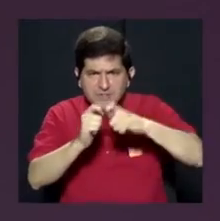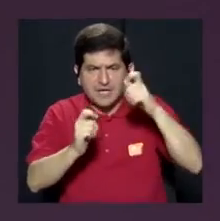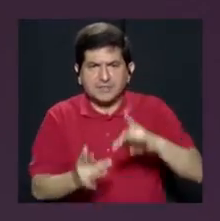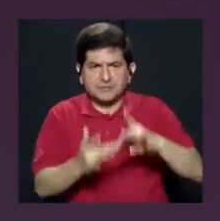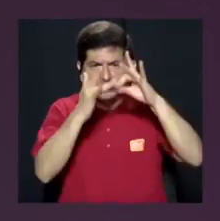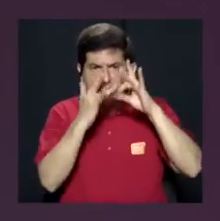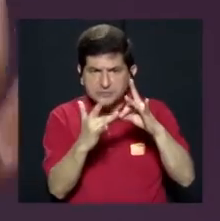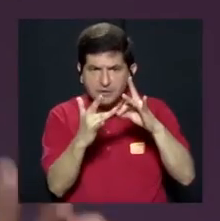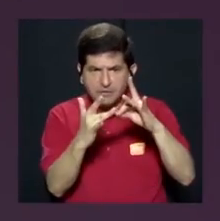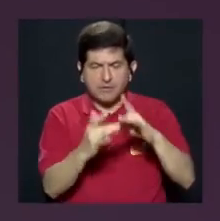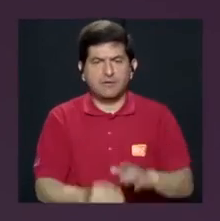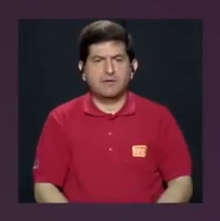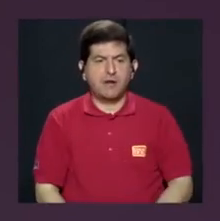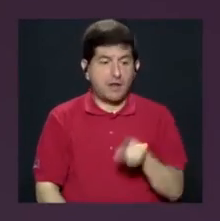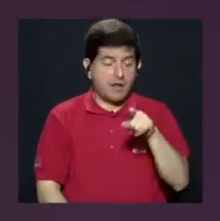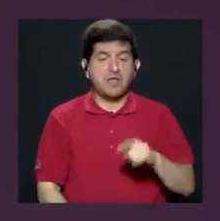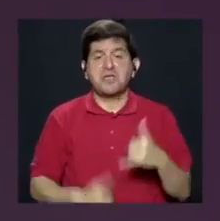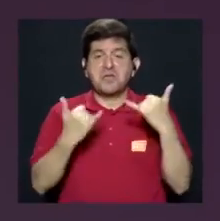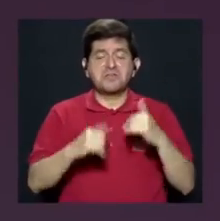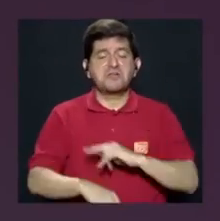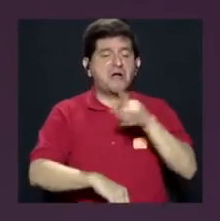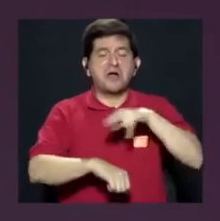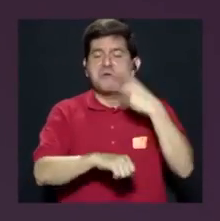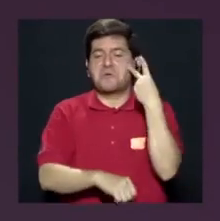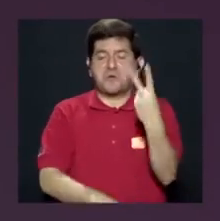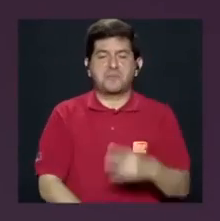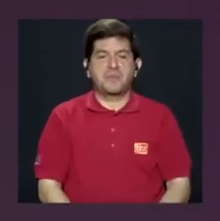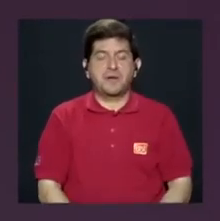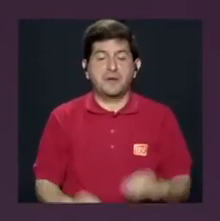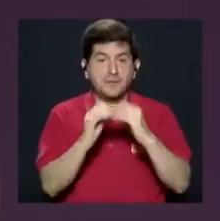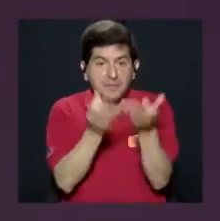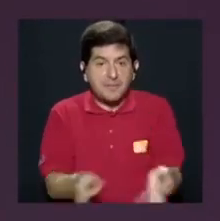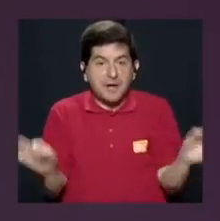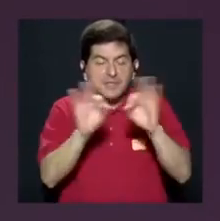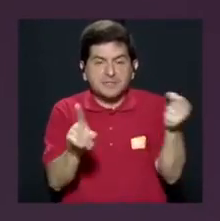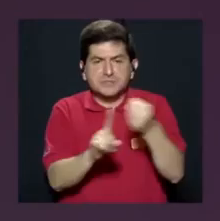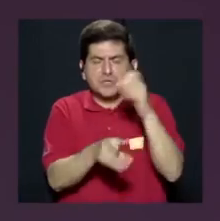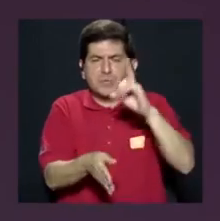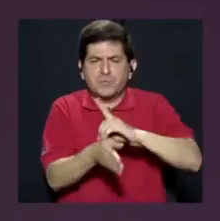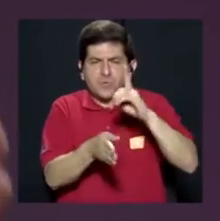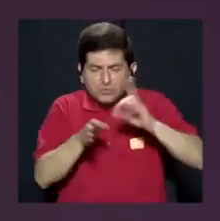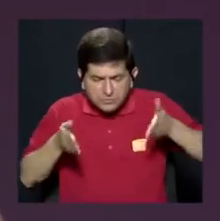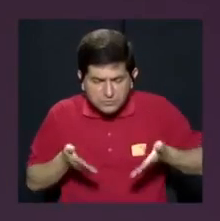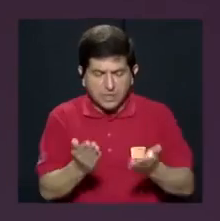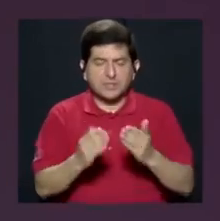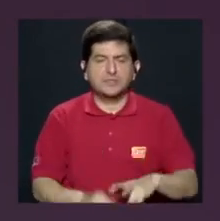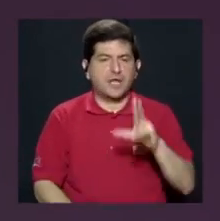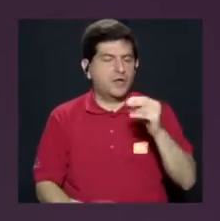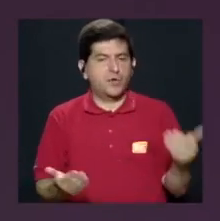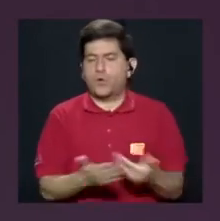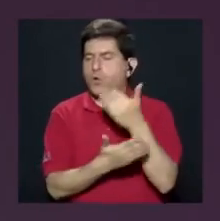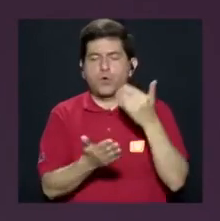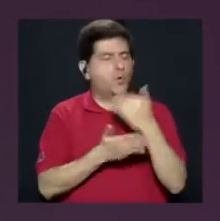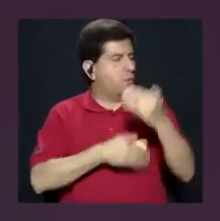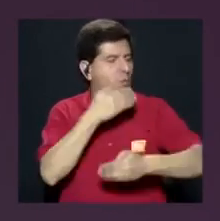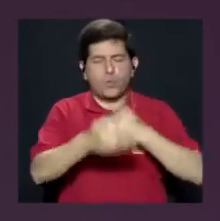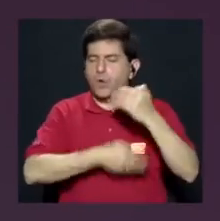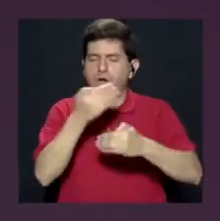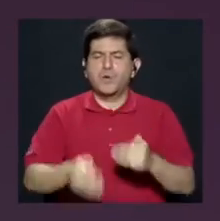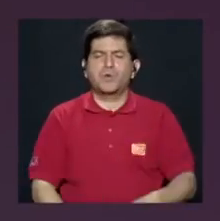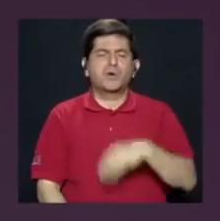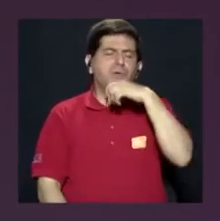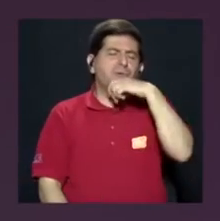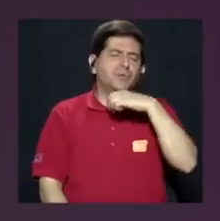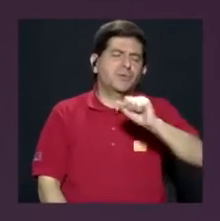especial, y eso está normalizado. Lo más importante en violencia obstétrica es reconocer que no es un problema nuevo, sino que es un problema muy